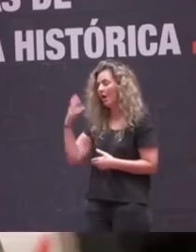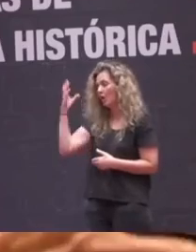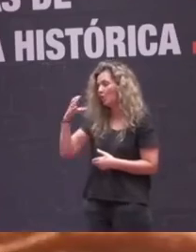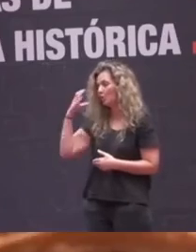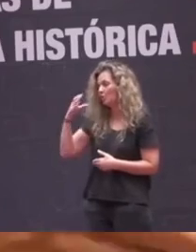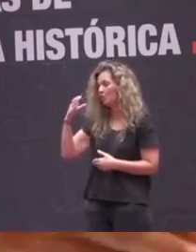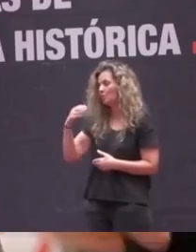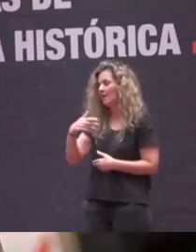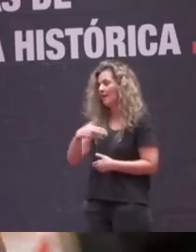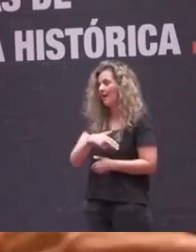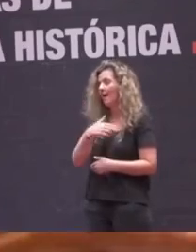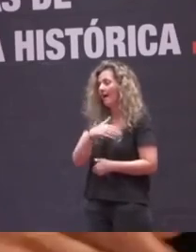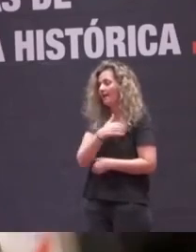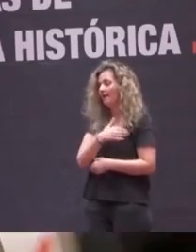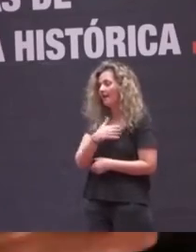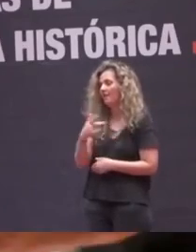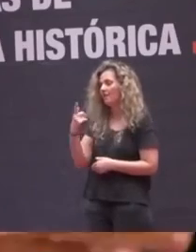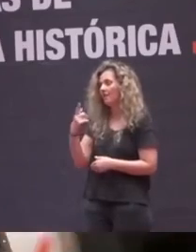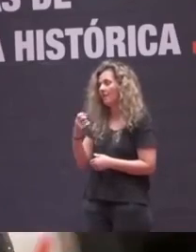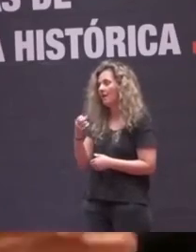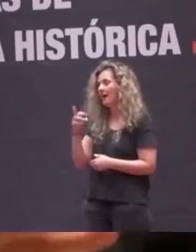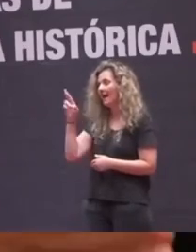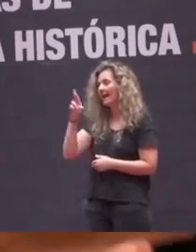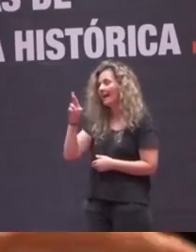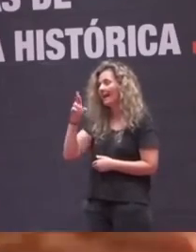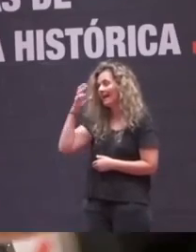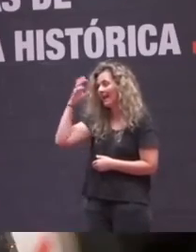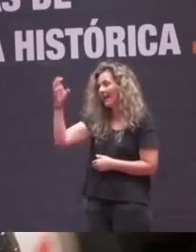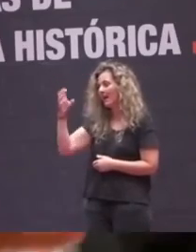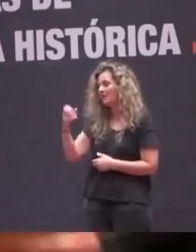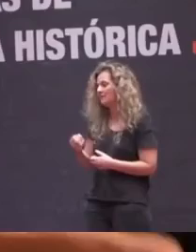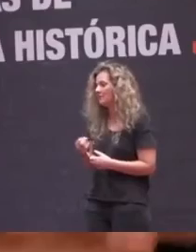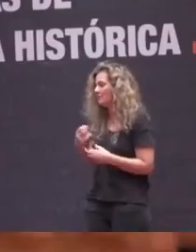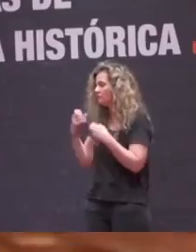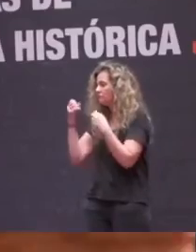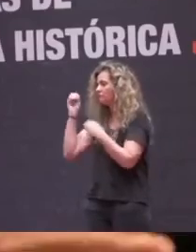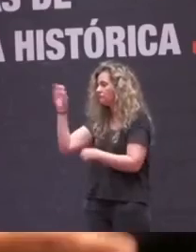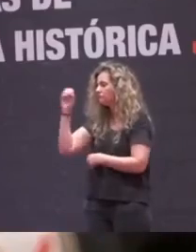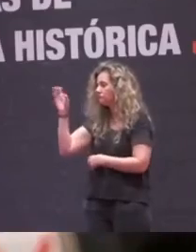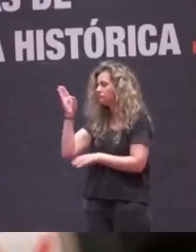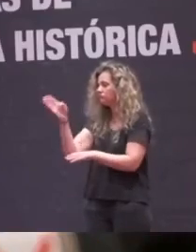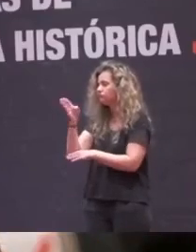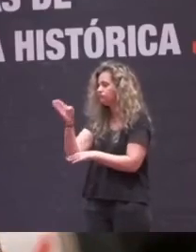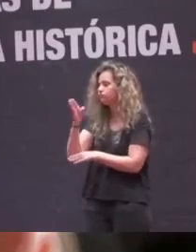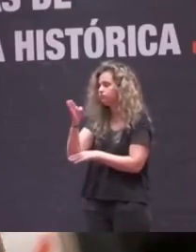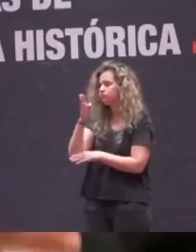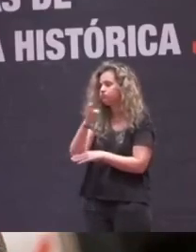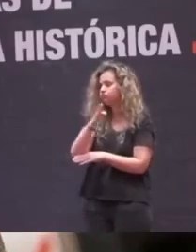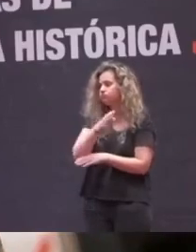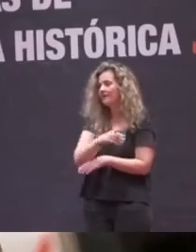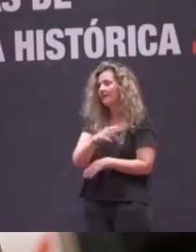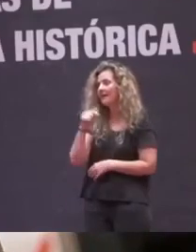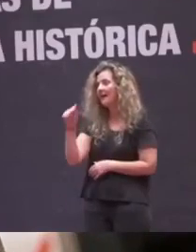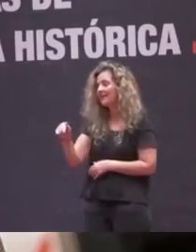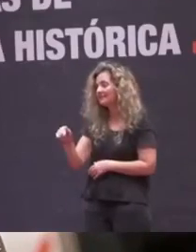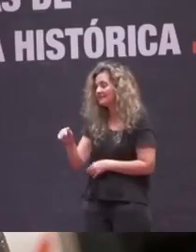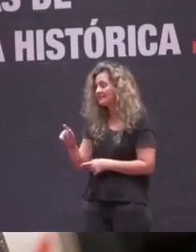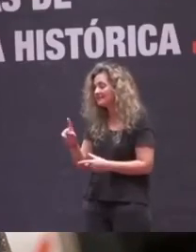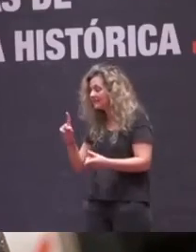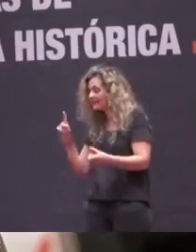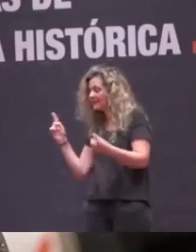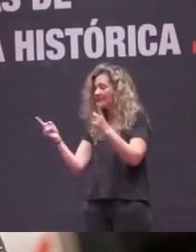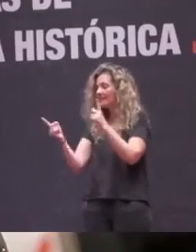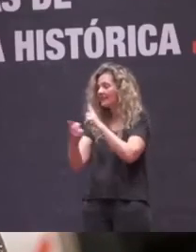dando a vara e movilizando a xente e informando, porque a xente pensaba que iso era un agasallo e que os agasallos non se devolven. Bueno, pues, ese cambio